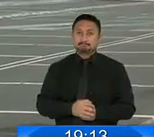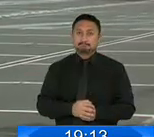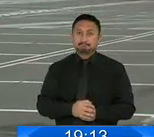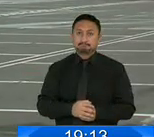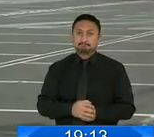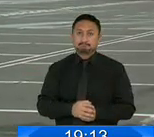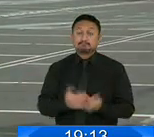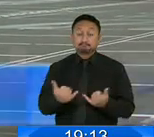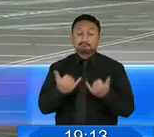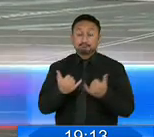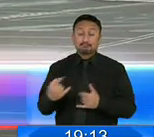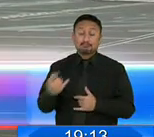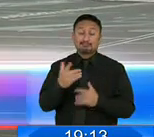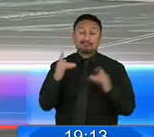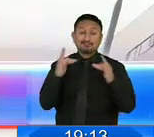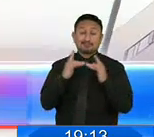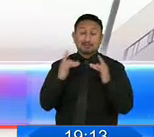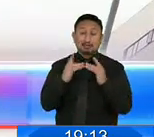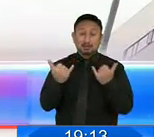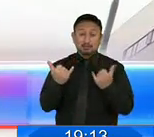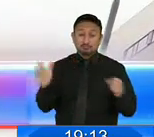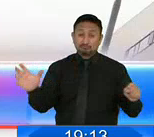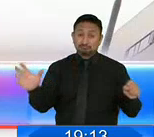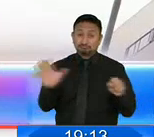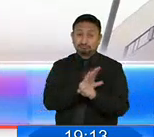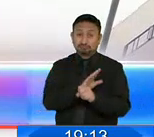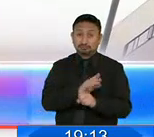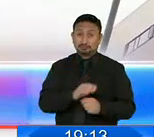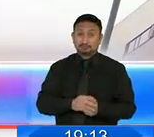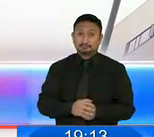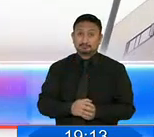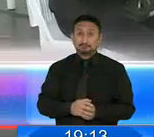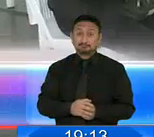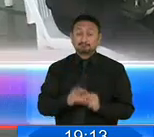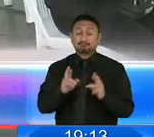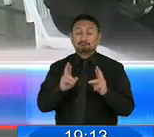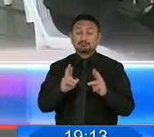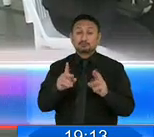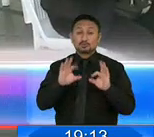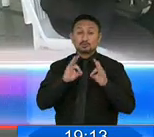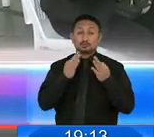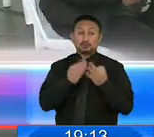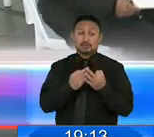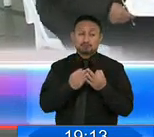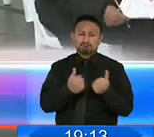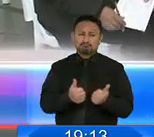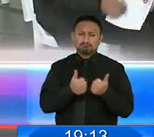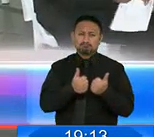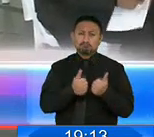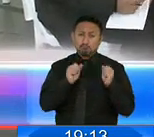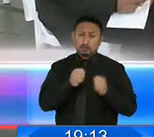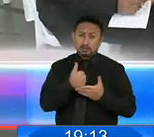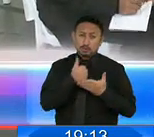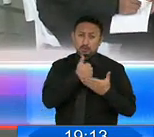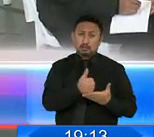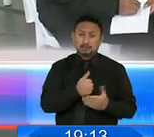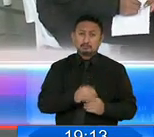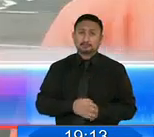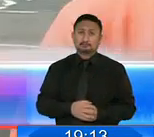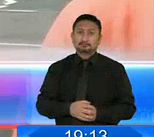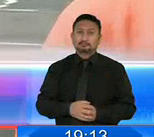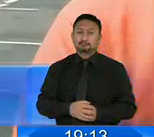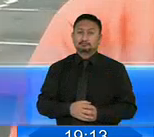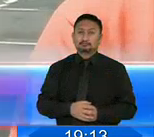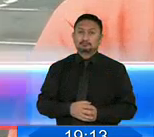la saturación de camas con las que se encuentra actualmente esta casa de salud, su familiar corra con suerte y no tenga que esperar.